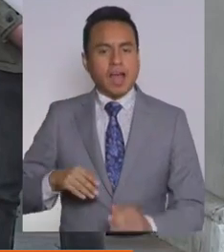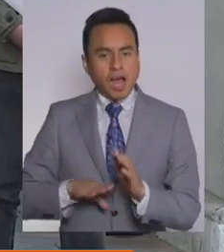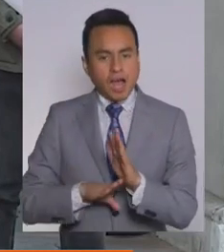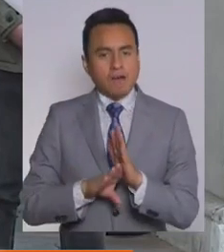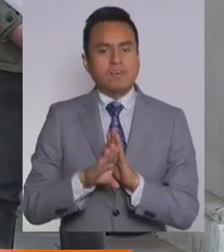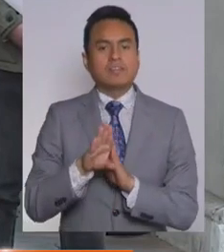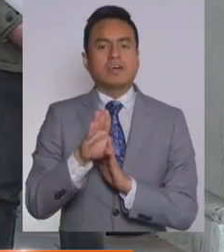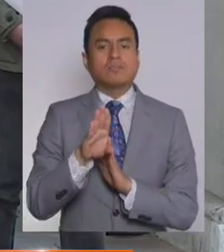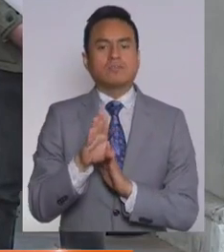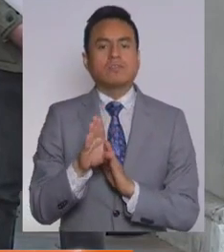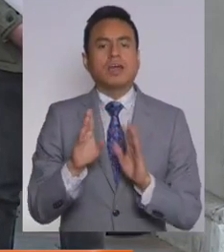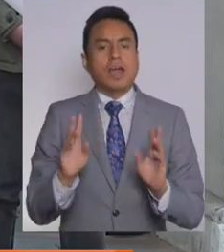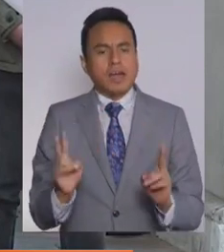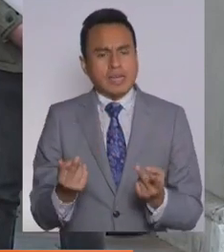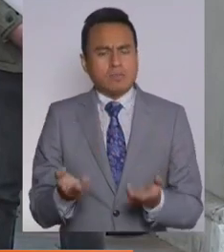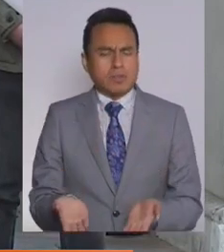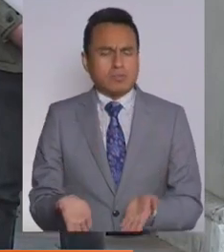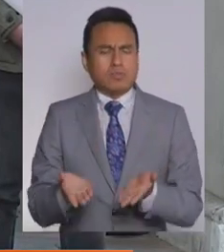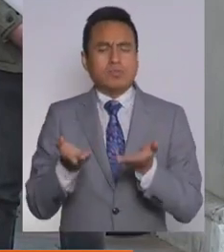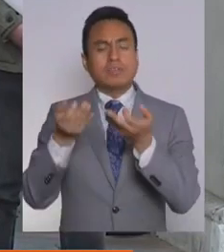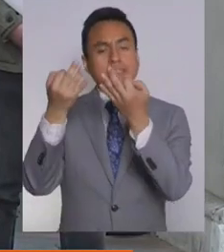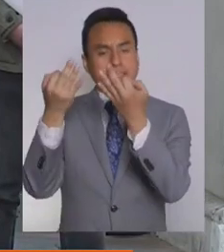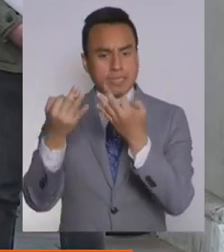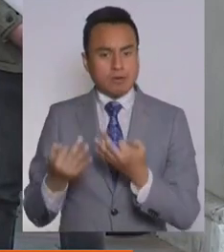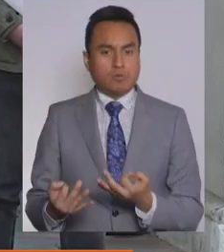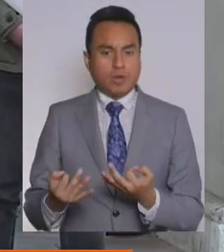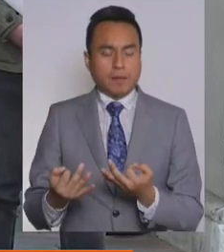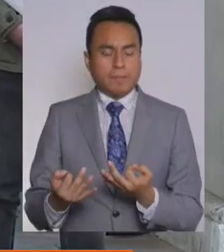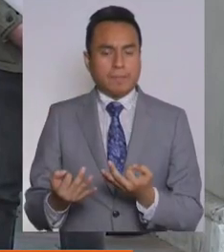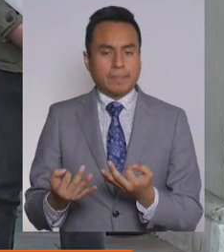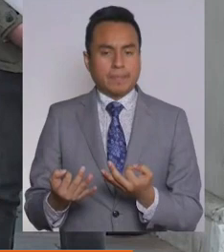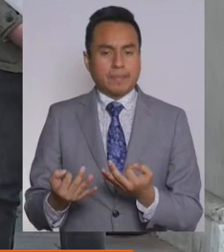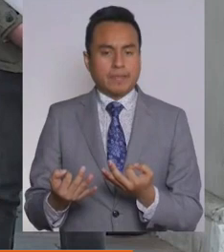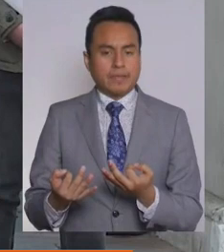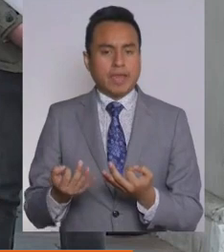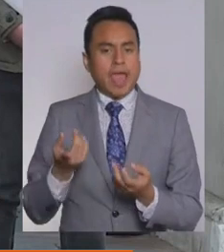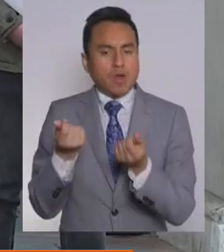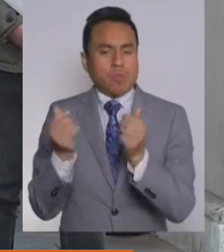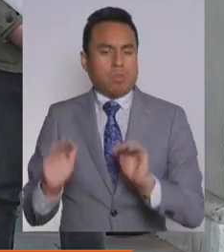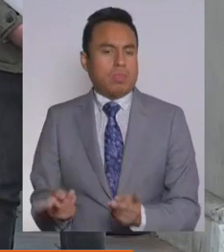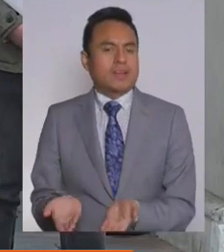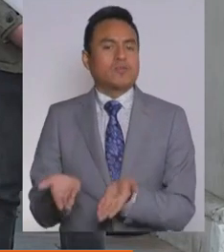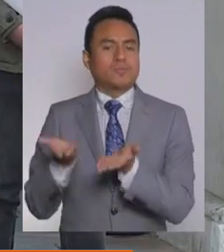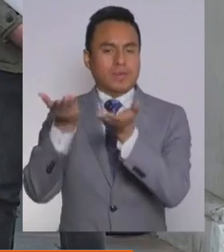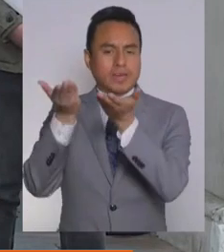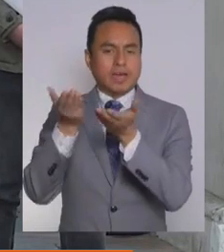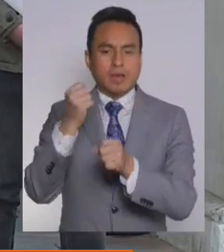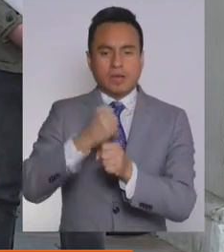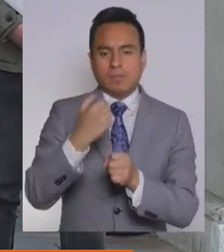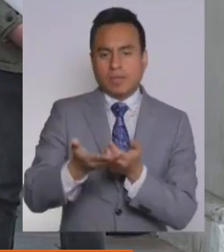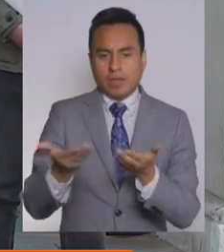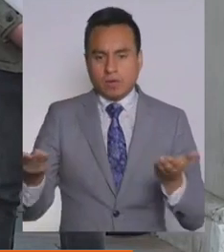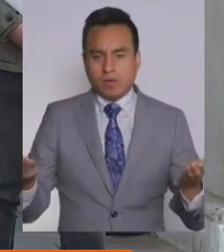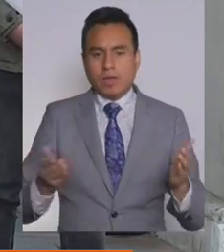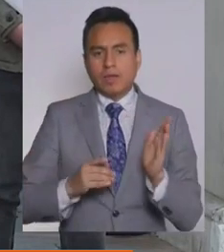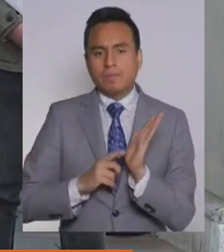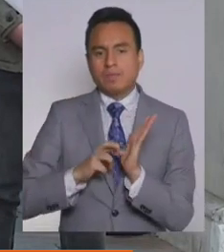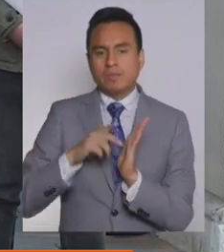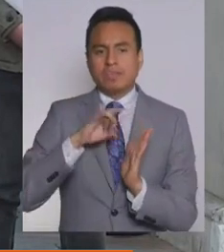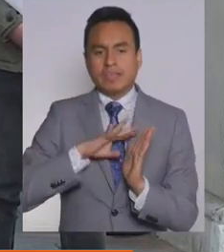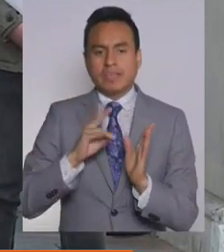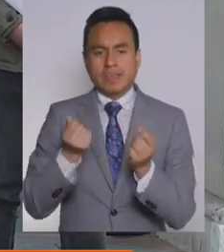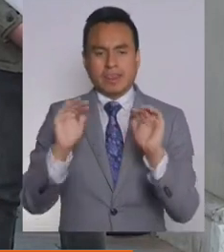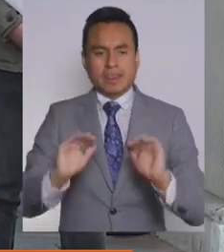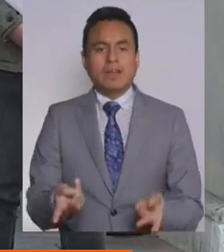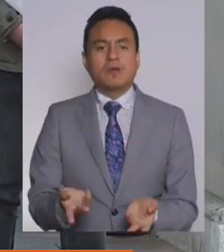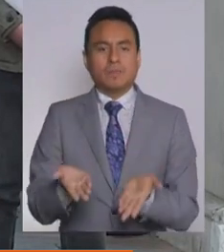esta recuperación segura de nuestra economía, de nuestros empleos en el plan Paso a Paso Chile